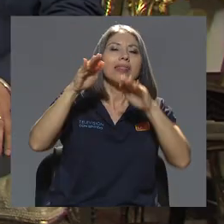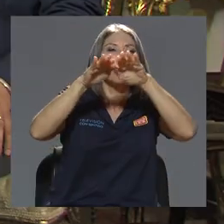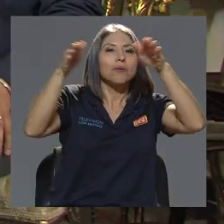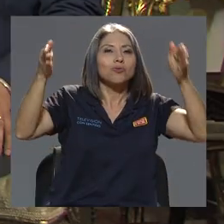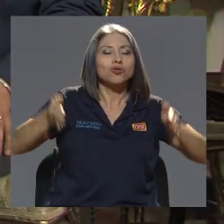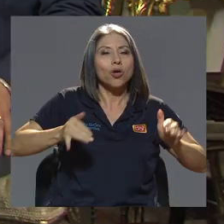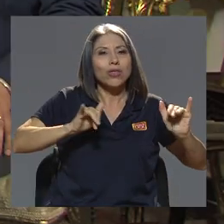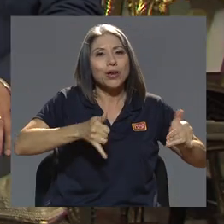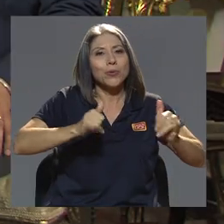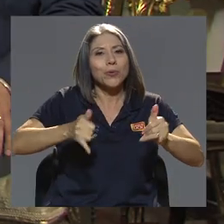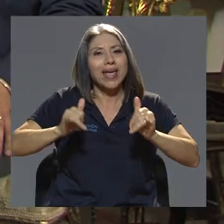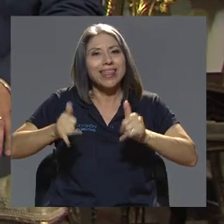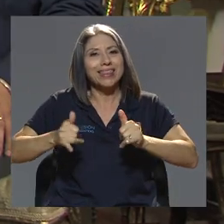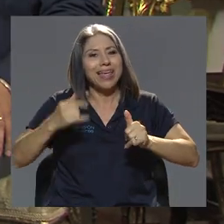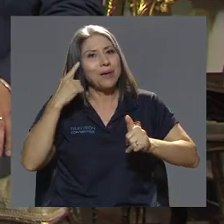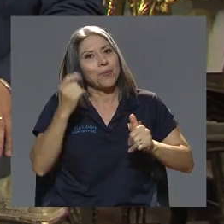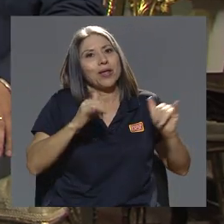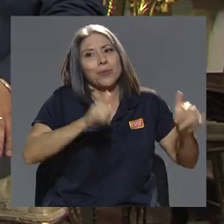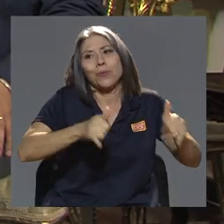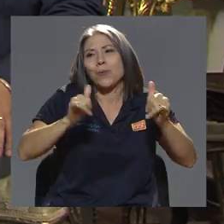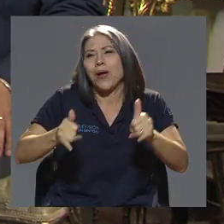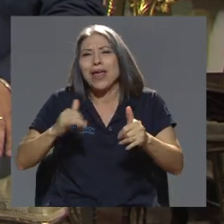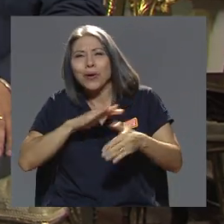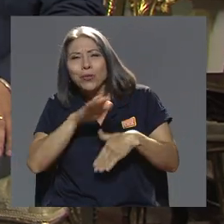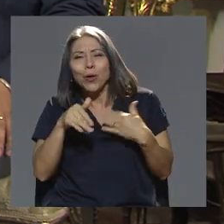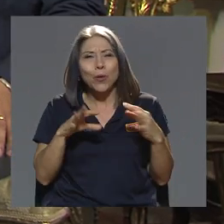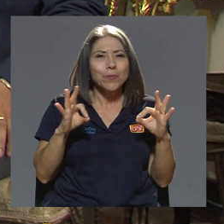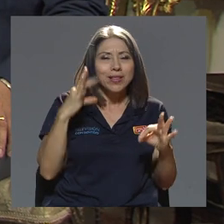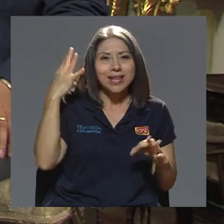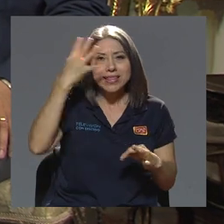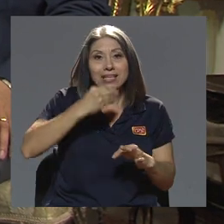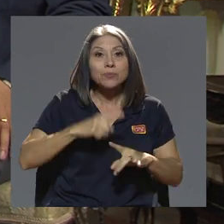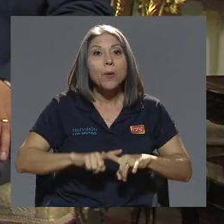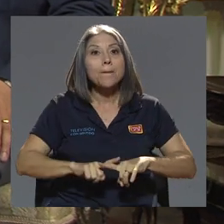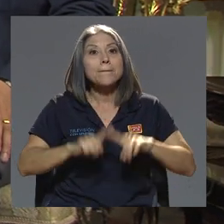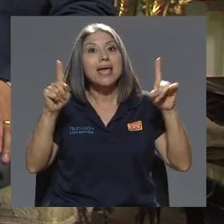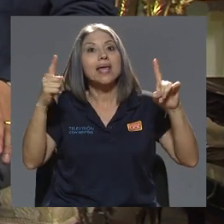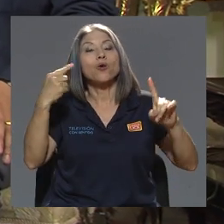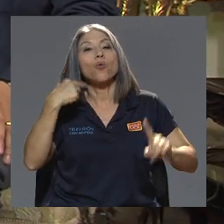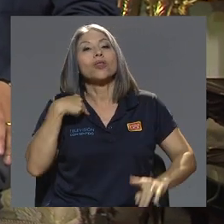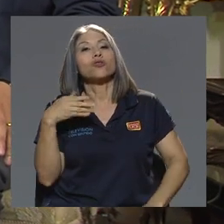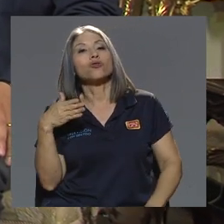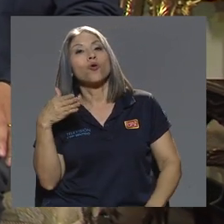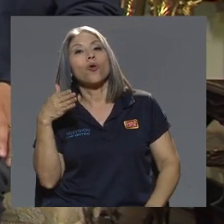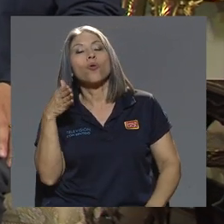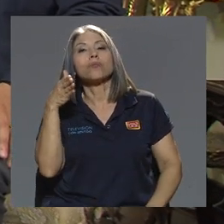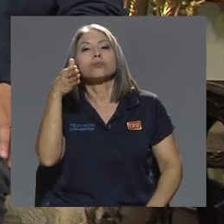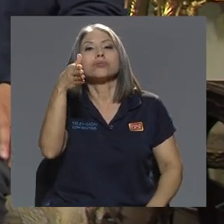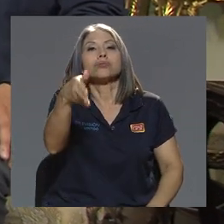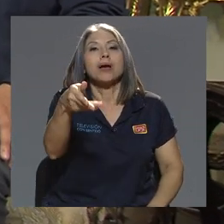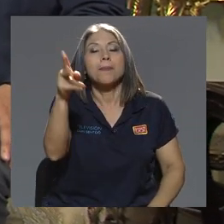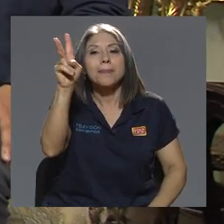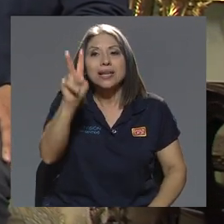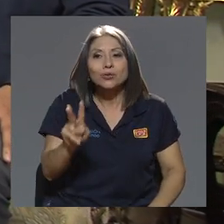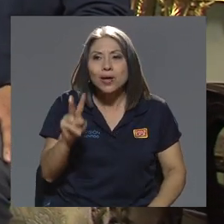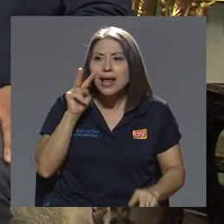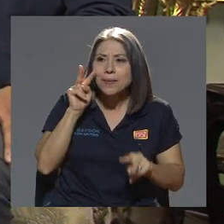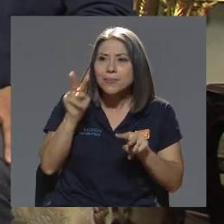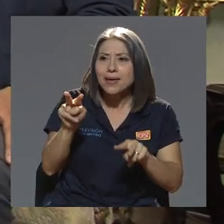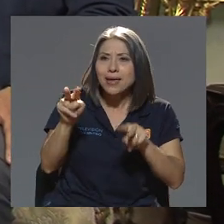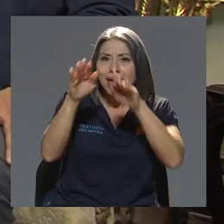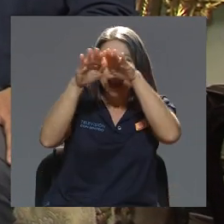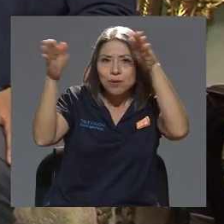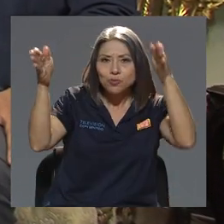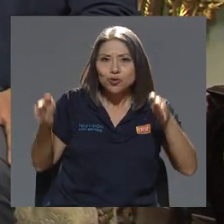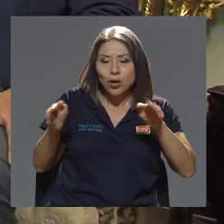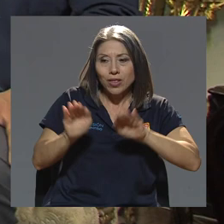de que el juego, la relación, todo lindísimo. Pero cuando yo llego a ver el Museo de los Niños de Venezuela, dije, esto es lo que yo quiero para los